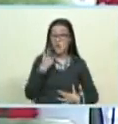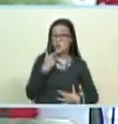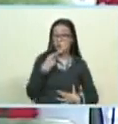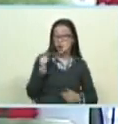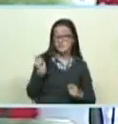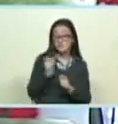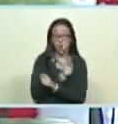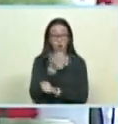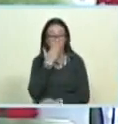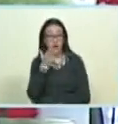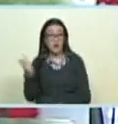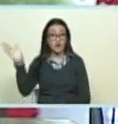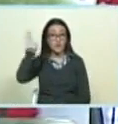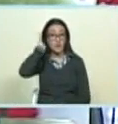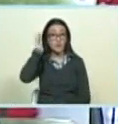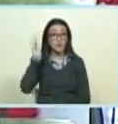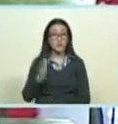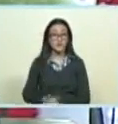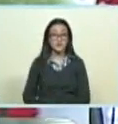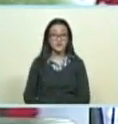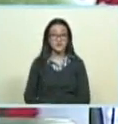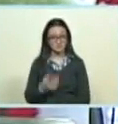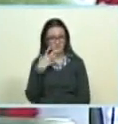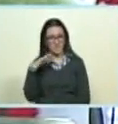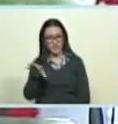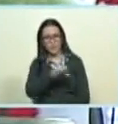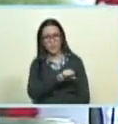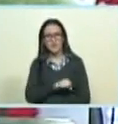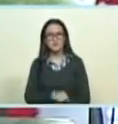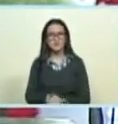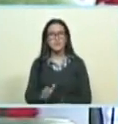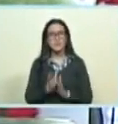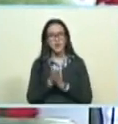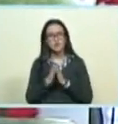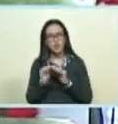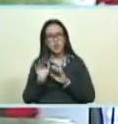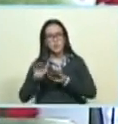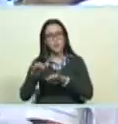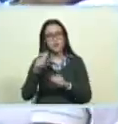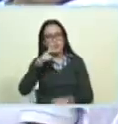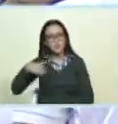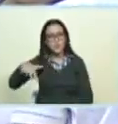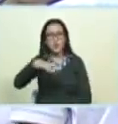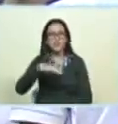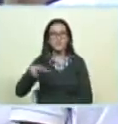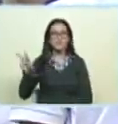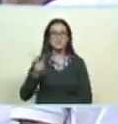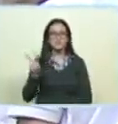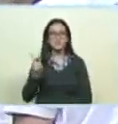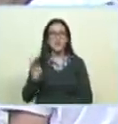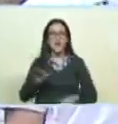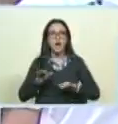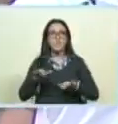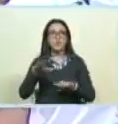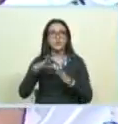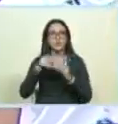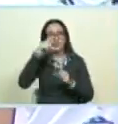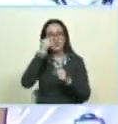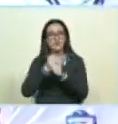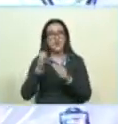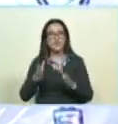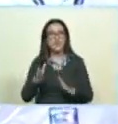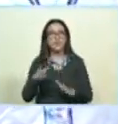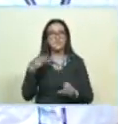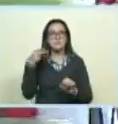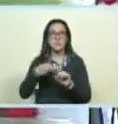pero por dentro están podridos? ¿Se dan cuenta? Pido todo el apoyo del pueblo de Venezuela. Pido todo el apoyo de los trabajadores de